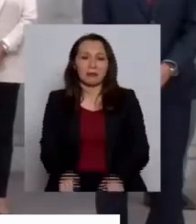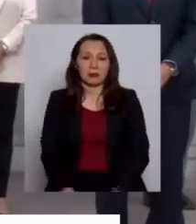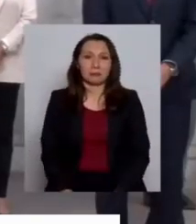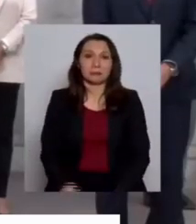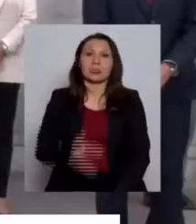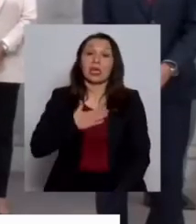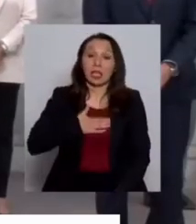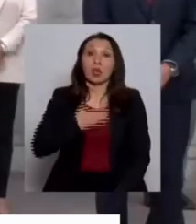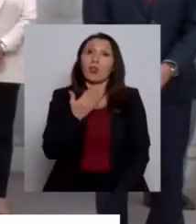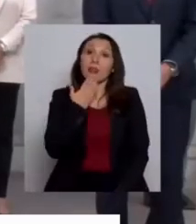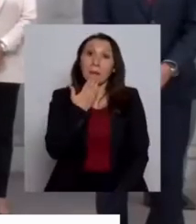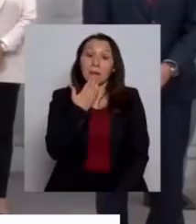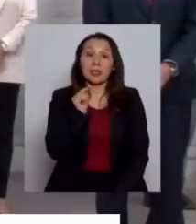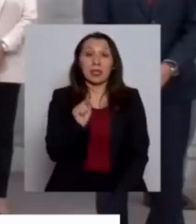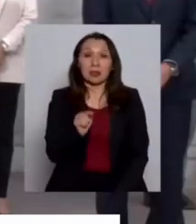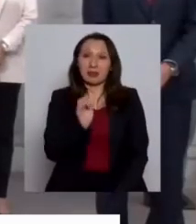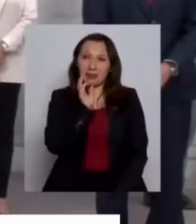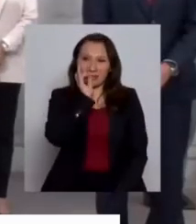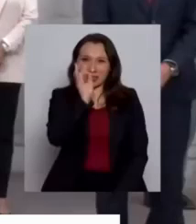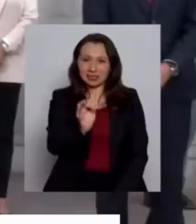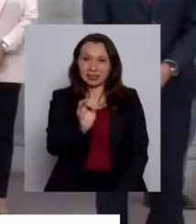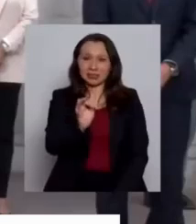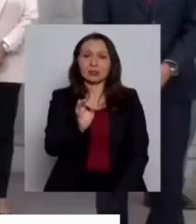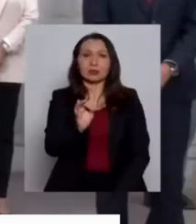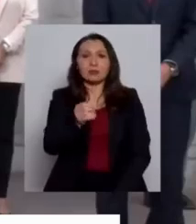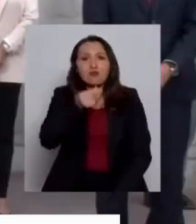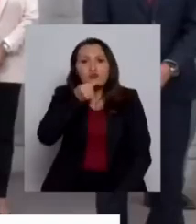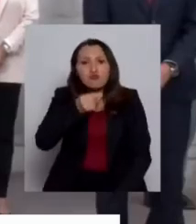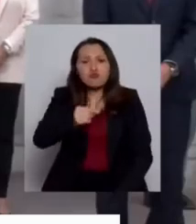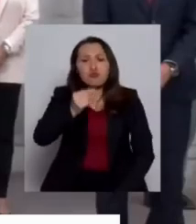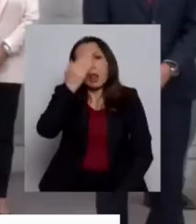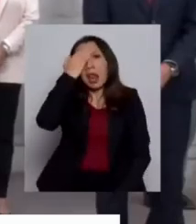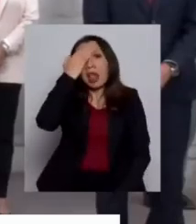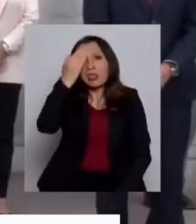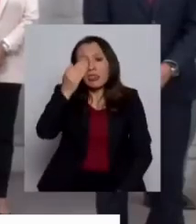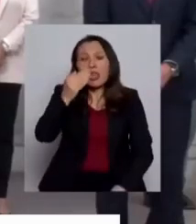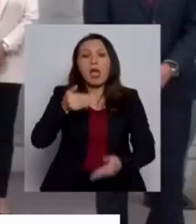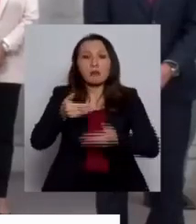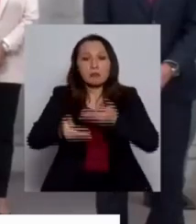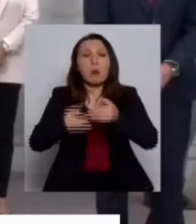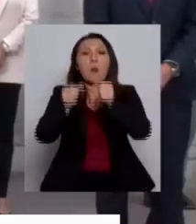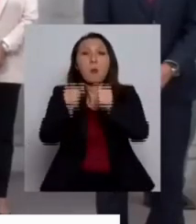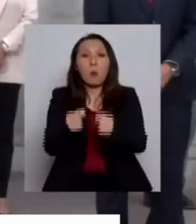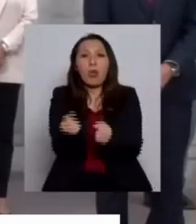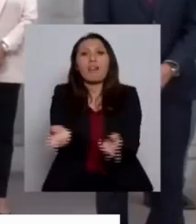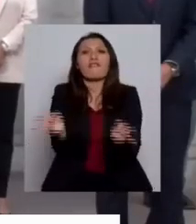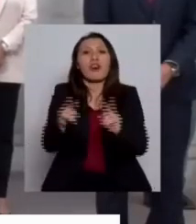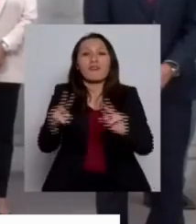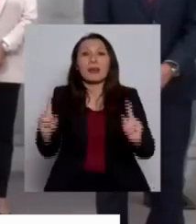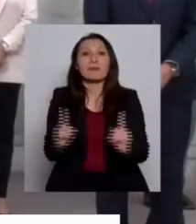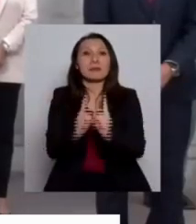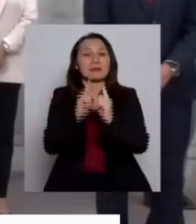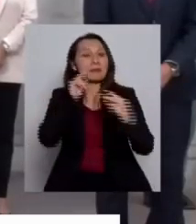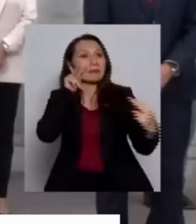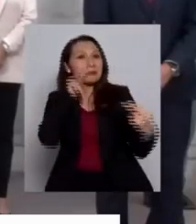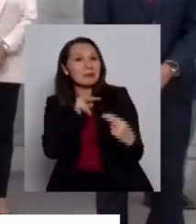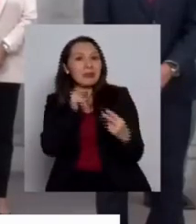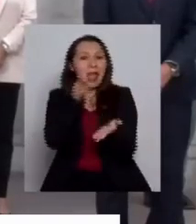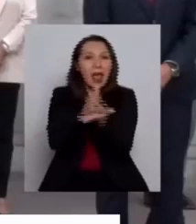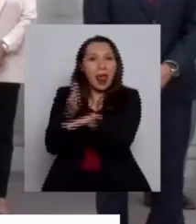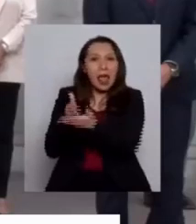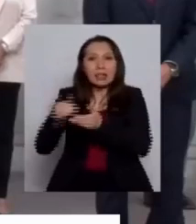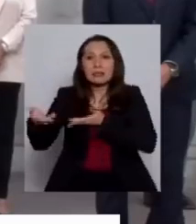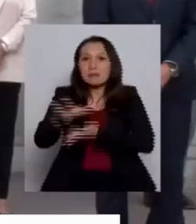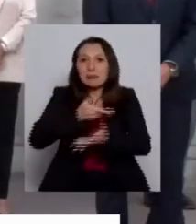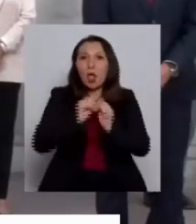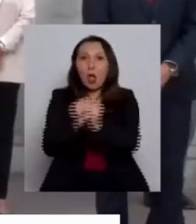o no. Decir vamos a esperar a que termine el proceso es básicamente, como diríamos en Chile, echar